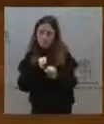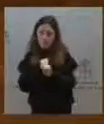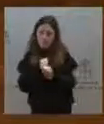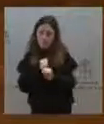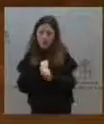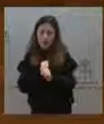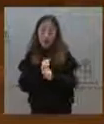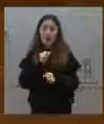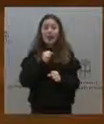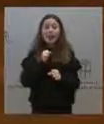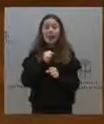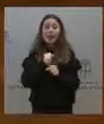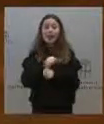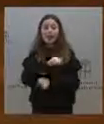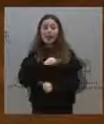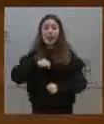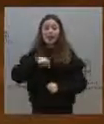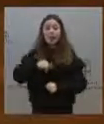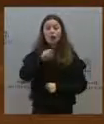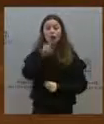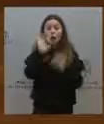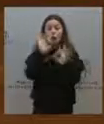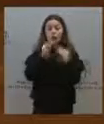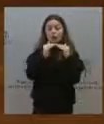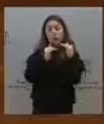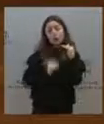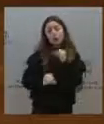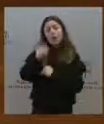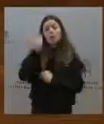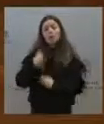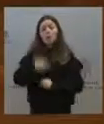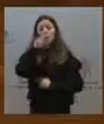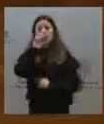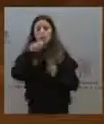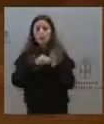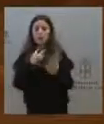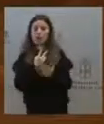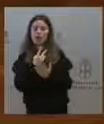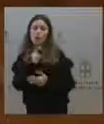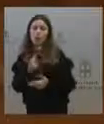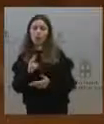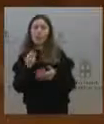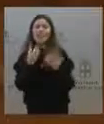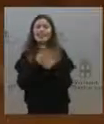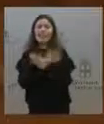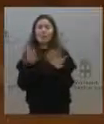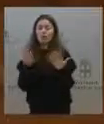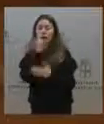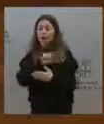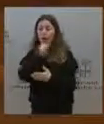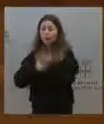1% inferior al que era en 2002, hace 19 años. Por contra, el empleo público se ha incrementado en un